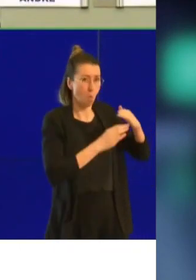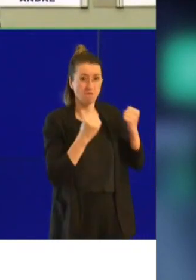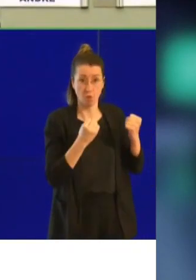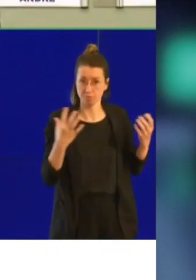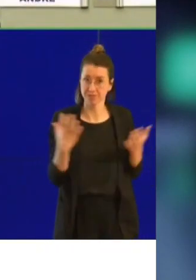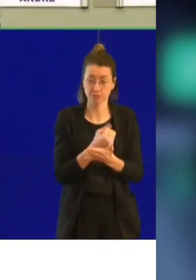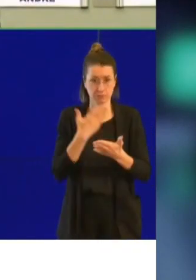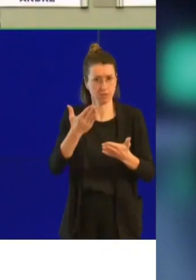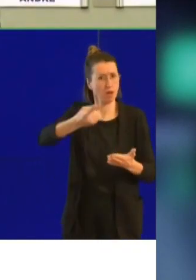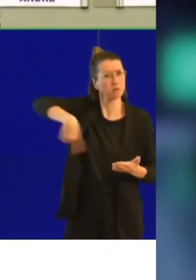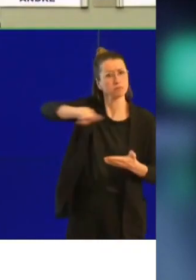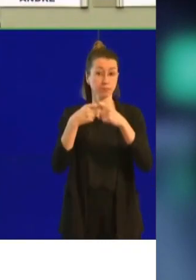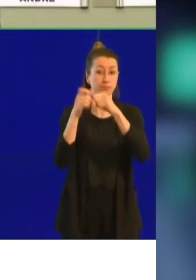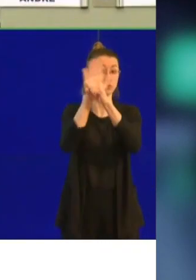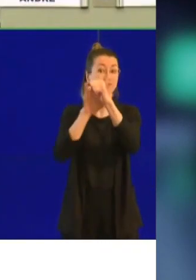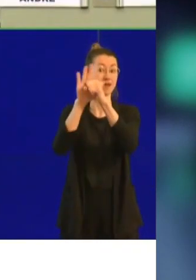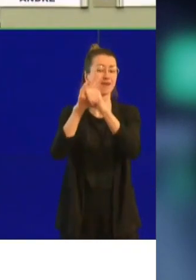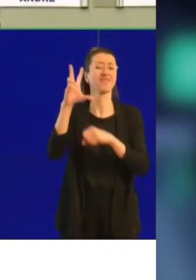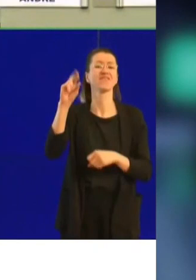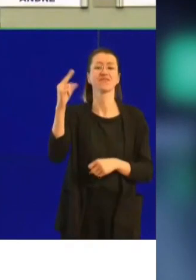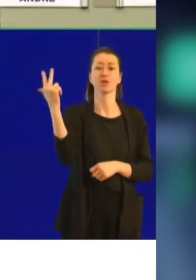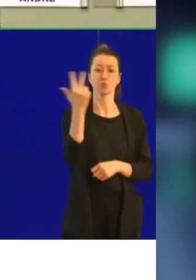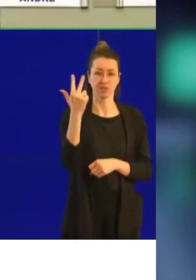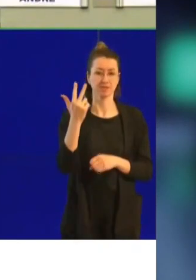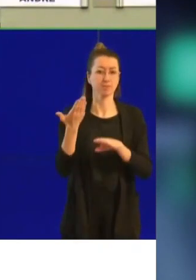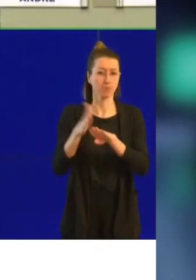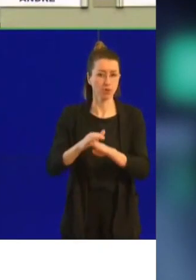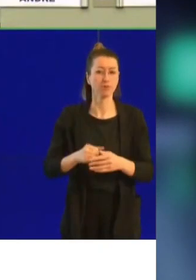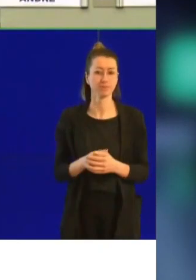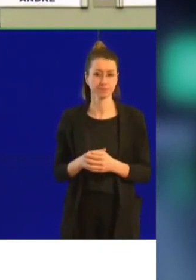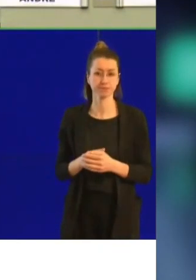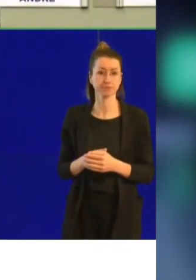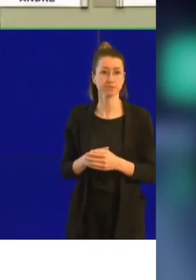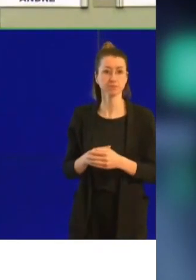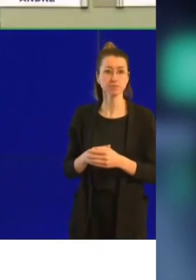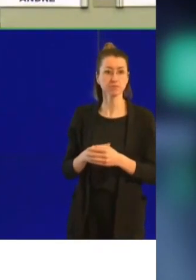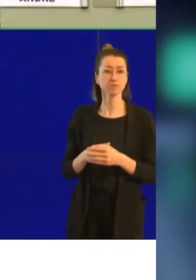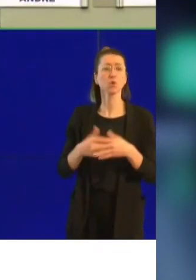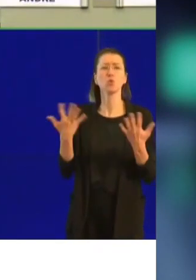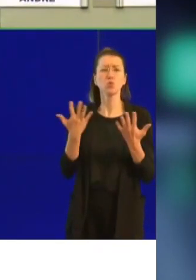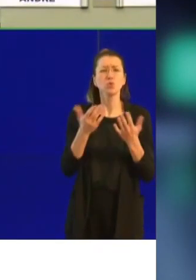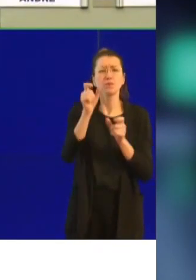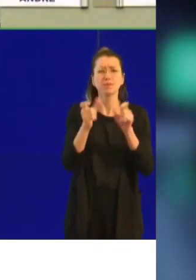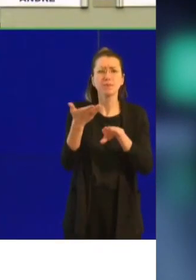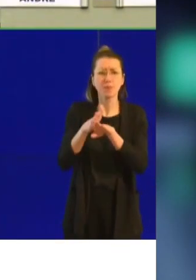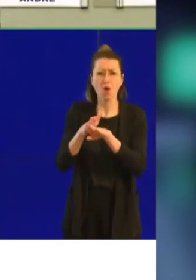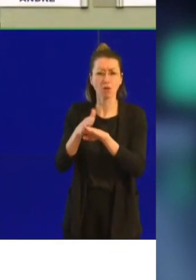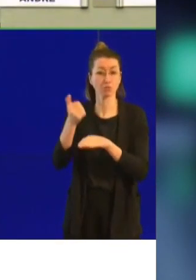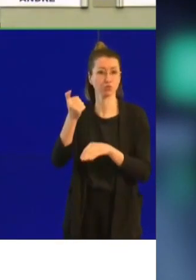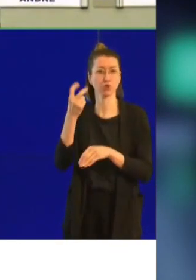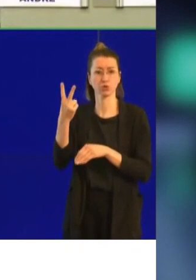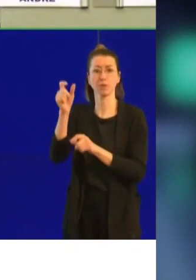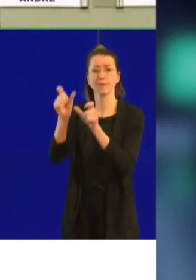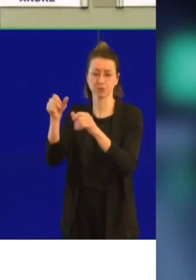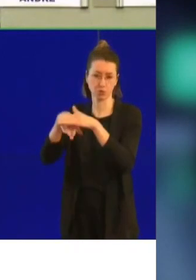la pandemia en el país. Además, la gran mayoría de muertes se ha producido en residencias de ancianos donde abundan este tipo de